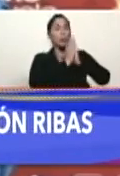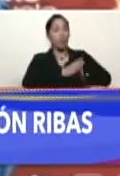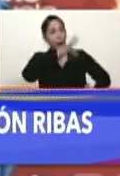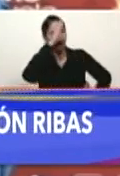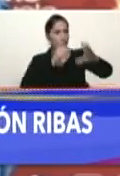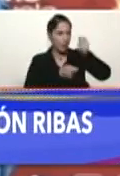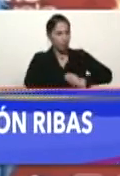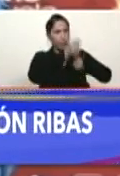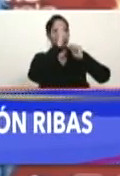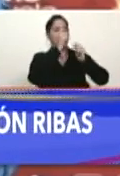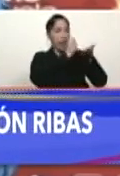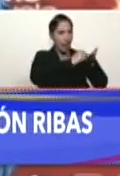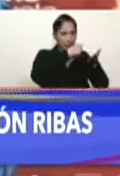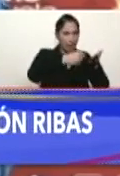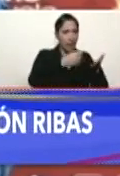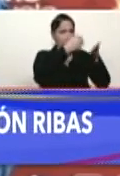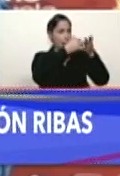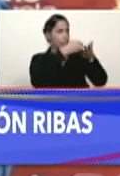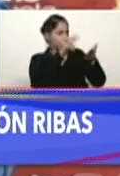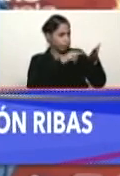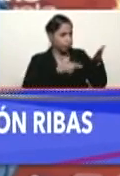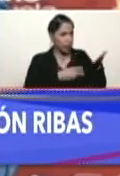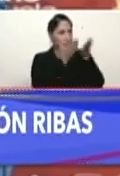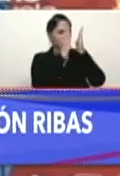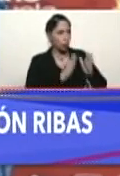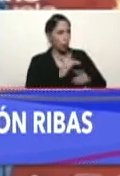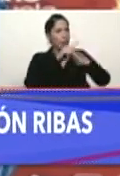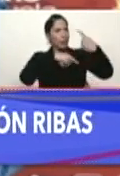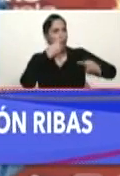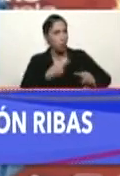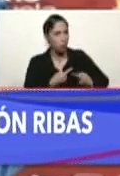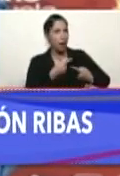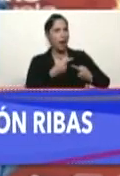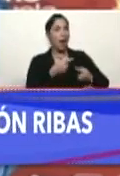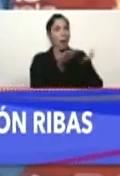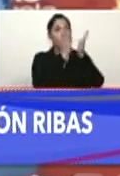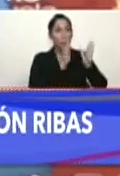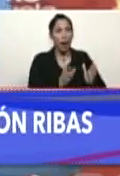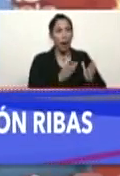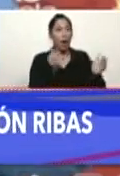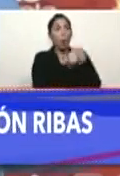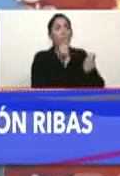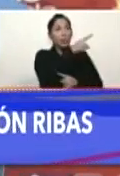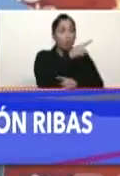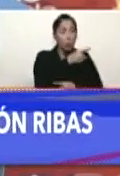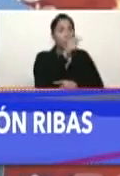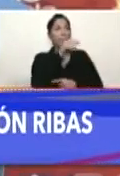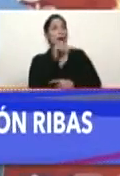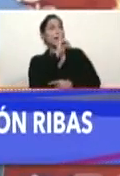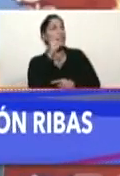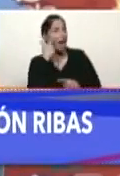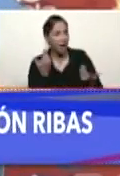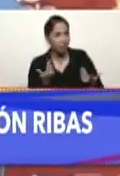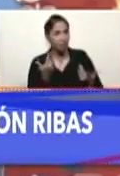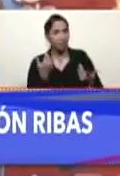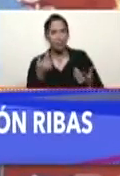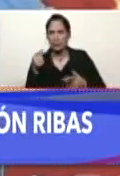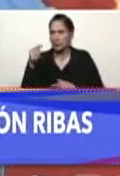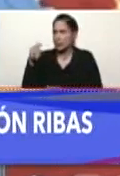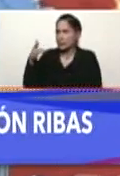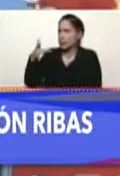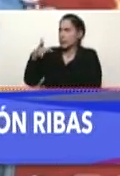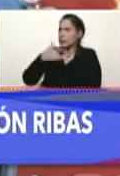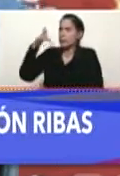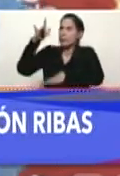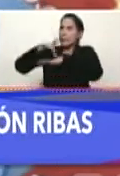leer, aprende a escribir, estudia y después saca tu primaria, María, es contigo, María. Y María sintió que le tocó el